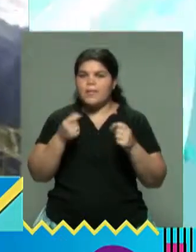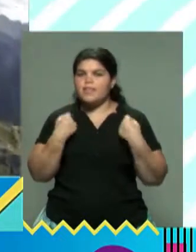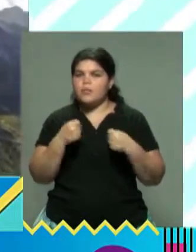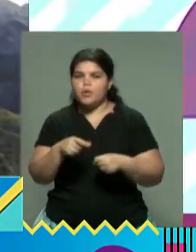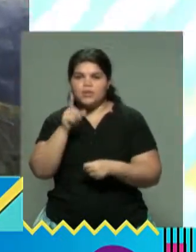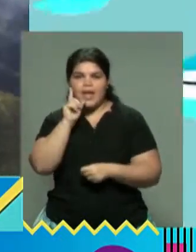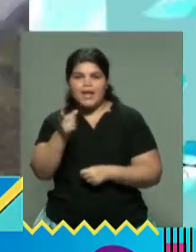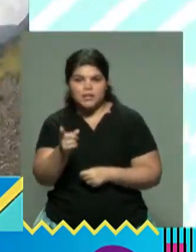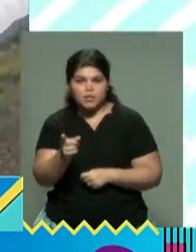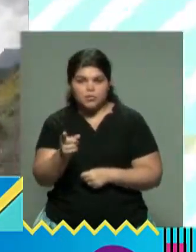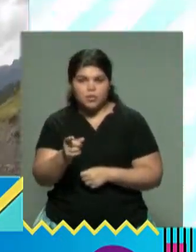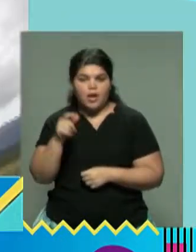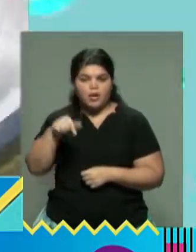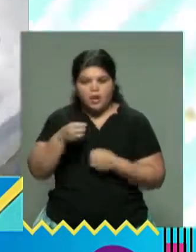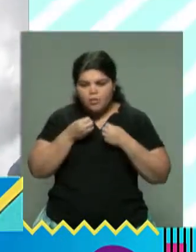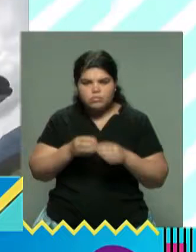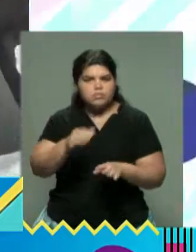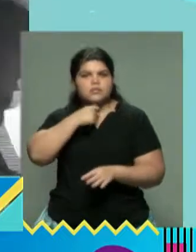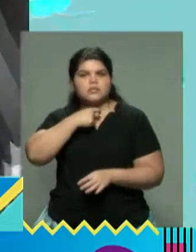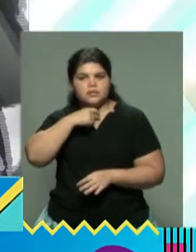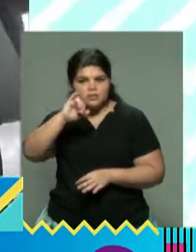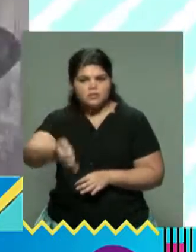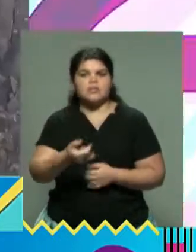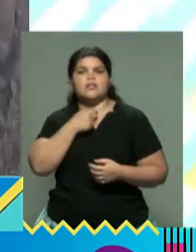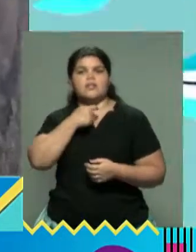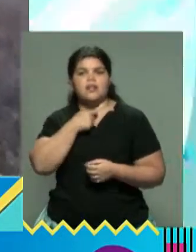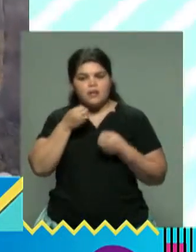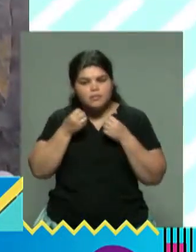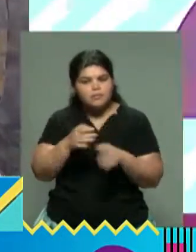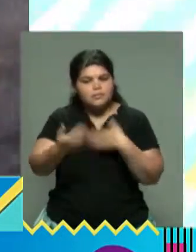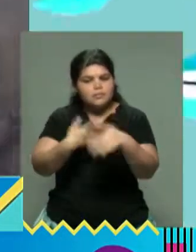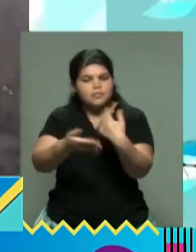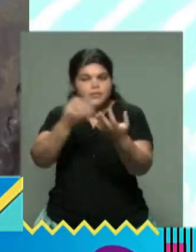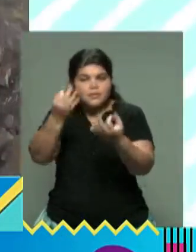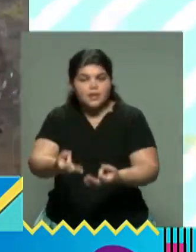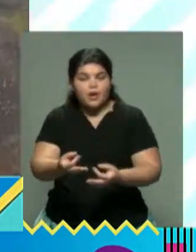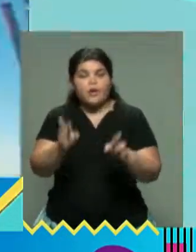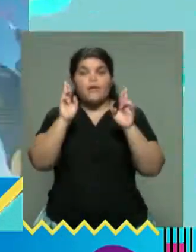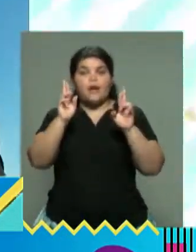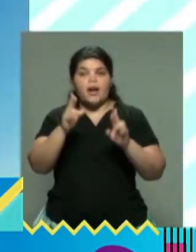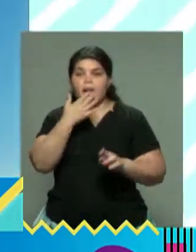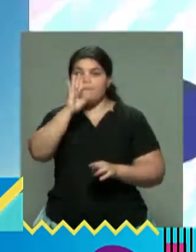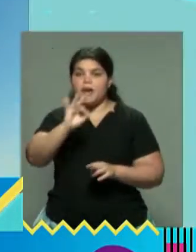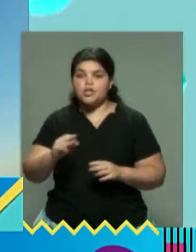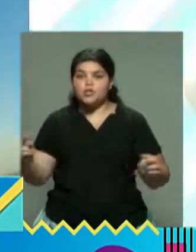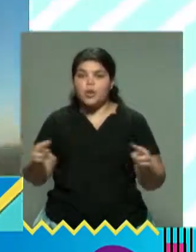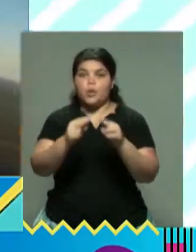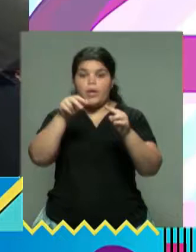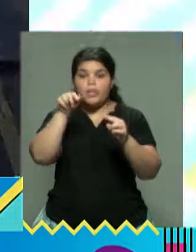vienen todas las iniciativas saliendo muy bien, así que bueno, esperemos que este encuentro en el mes de marzo